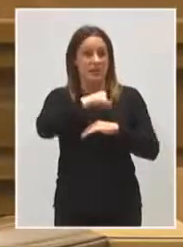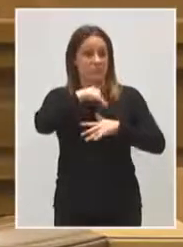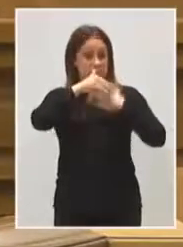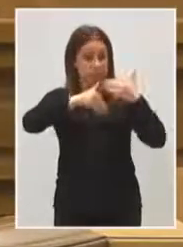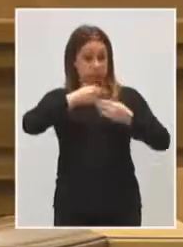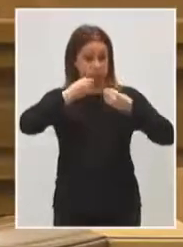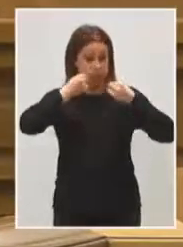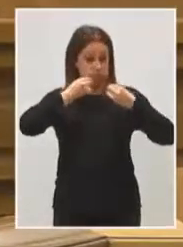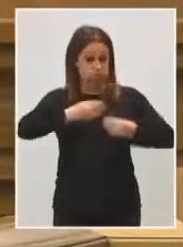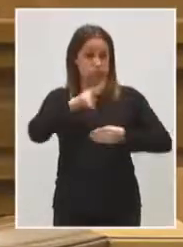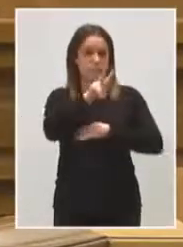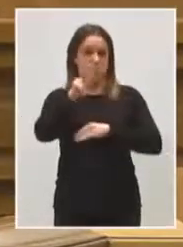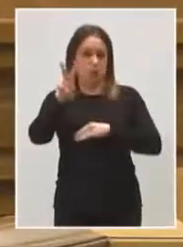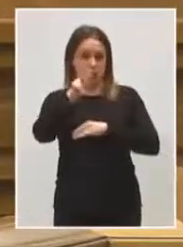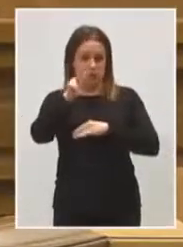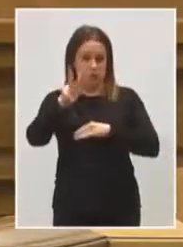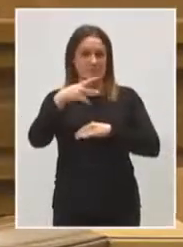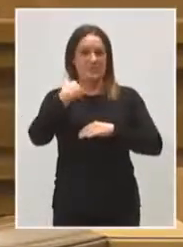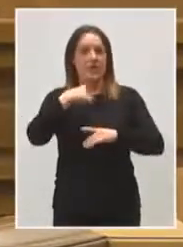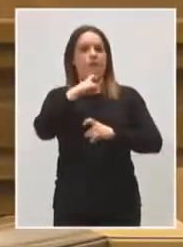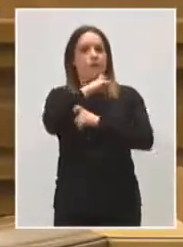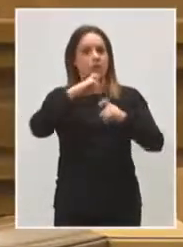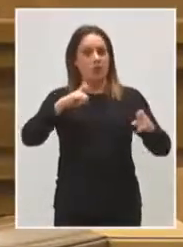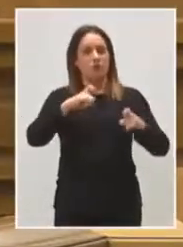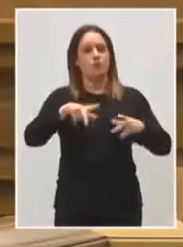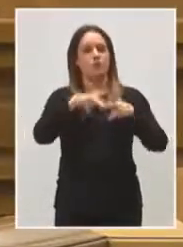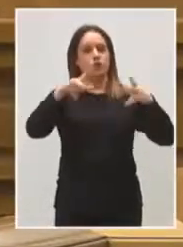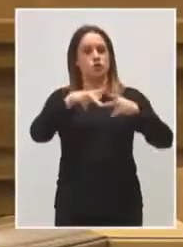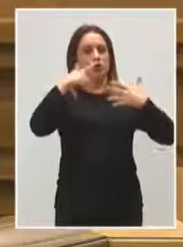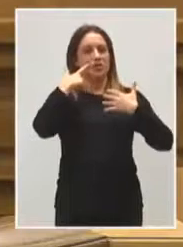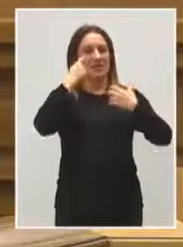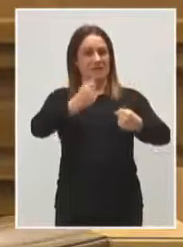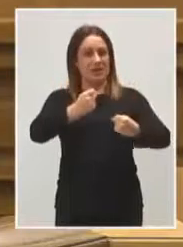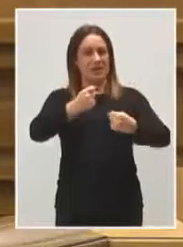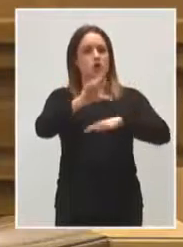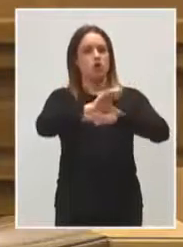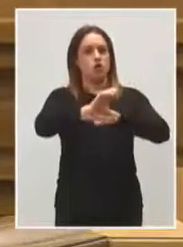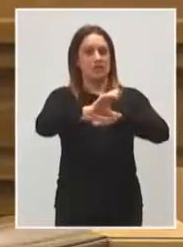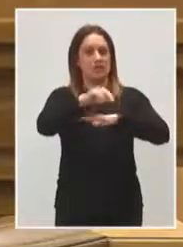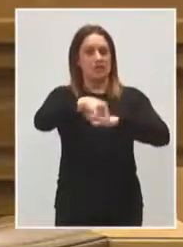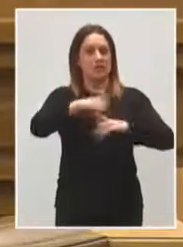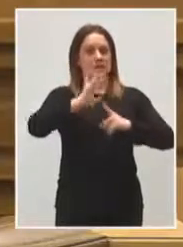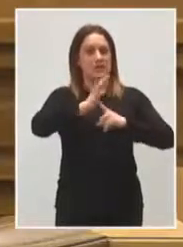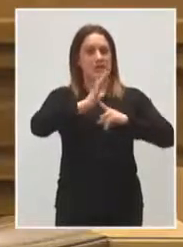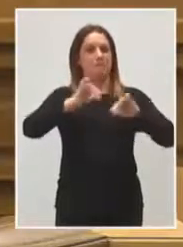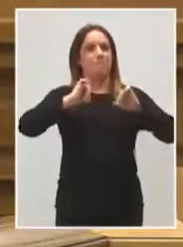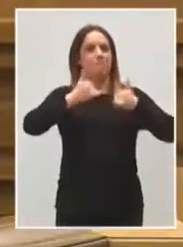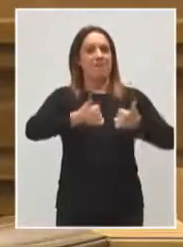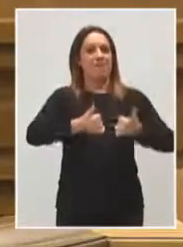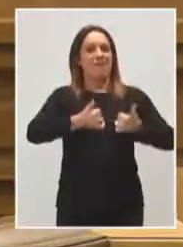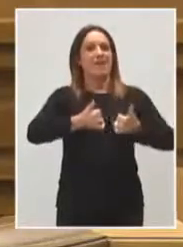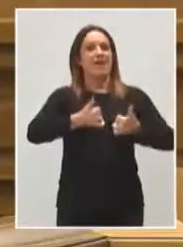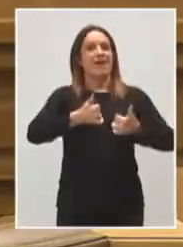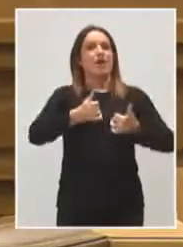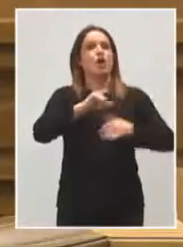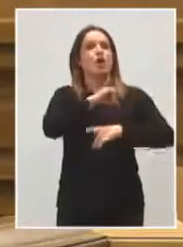Fundación Sociosanitaria, dependente da Consejería de Castilla-La Mancha, pondrá en funcionamento o Hospitalito del Rey como